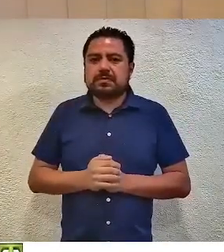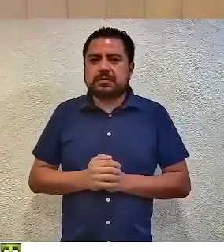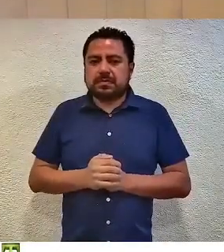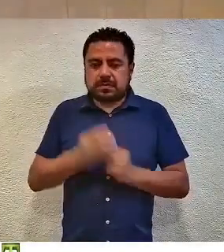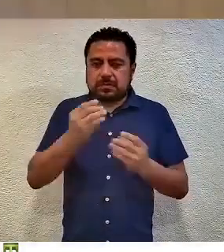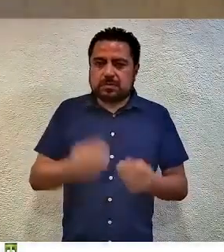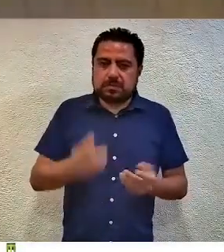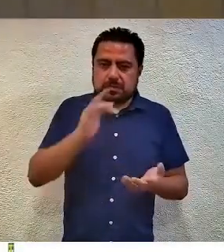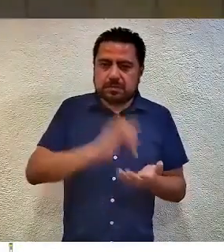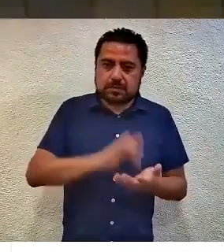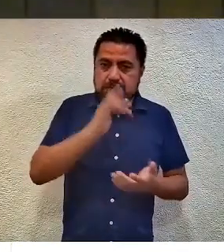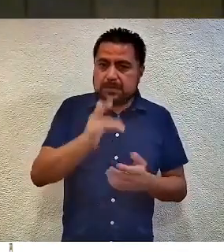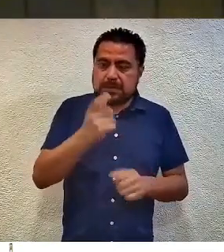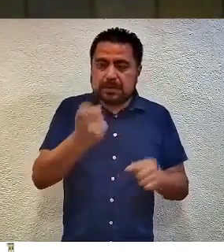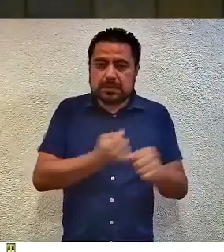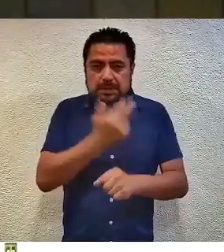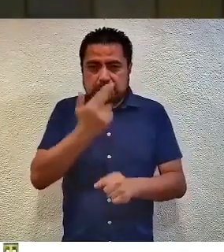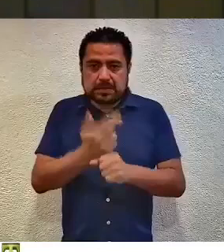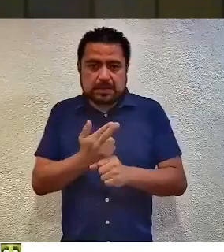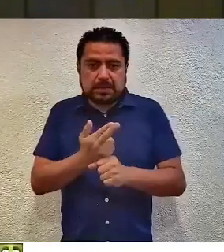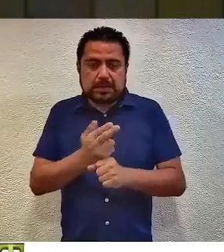Muchas gracias, señor secretario.